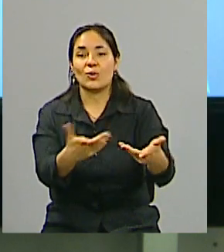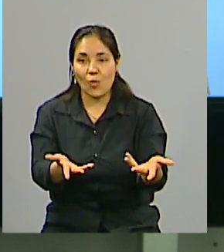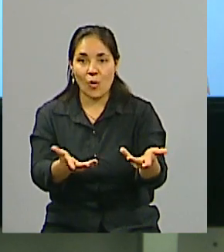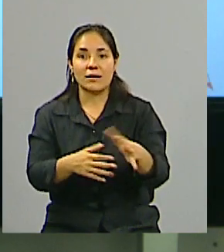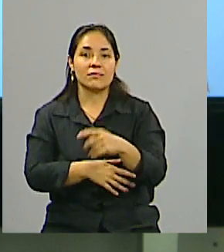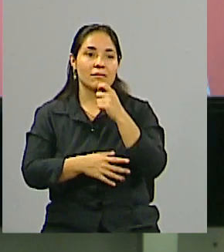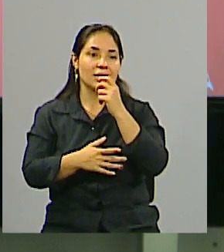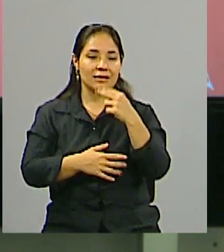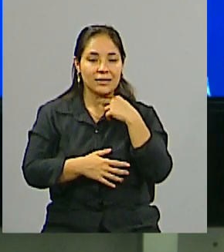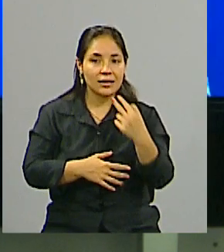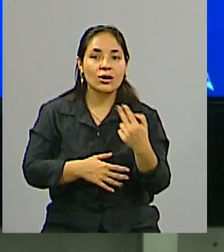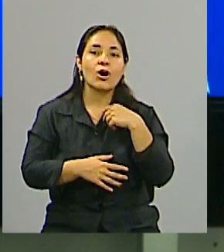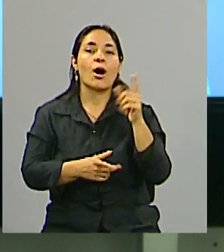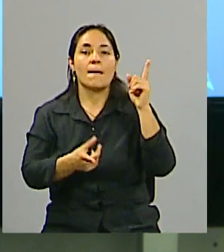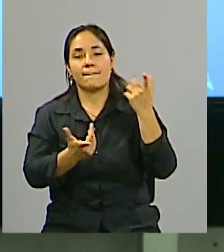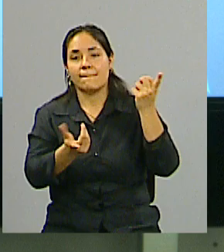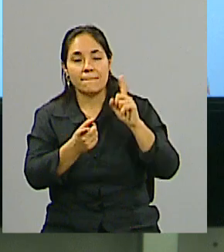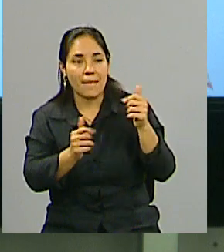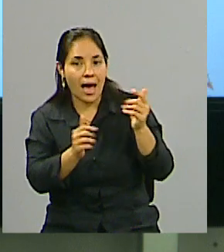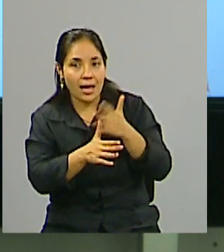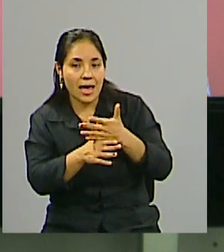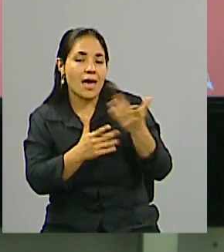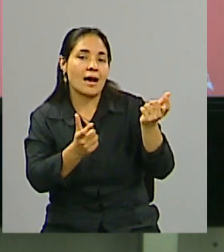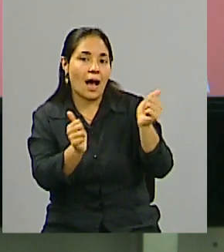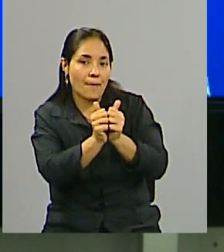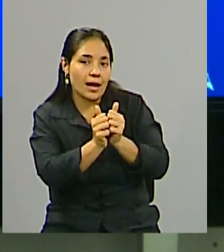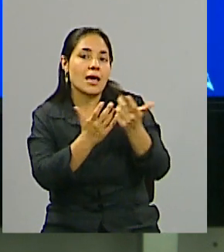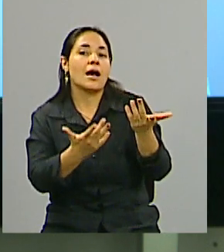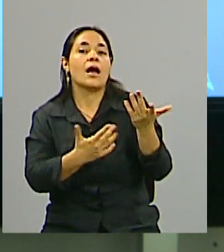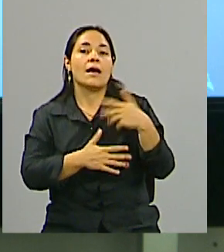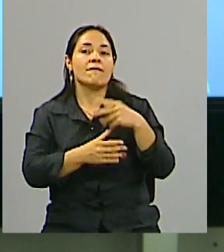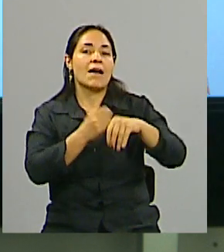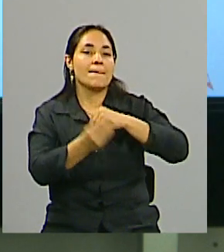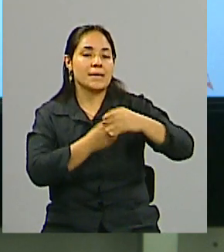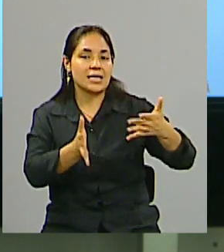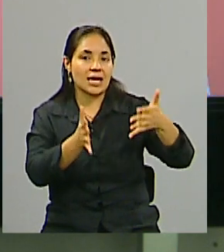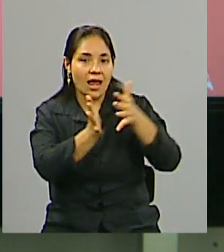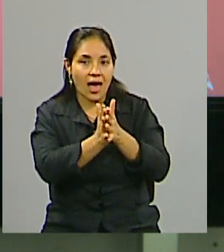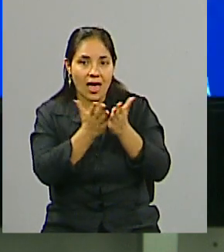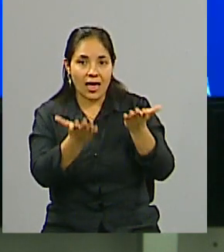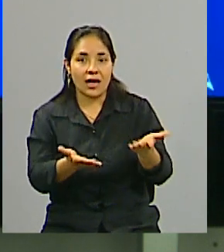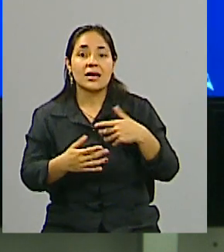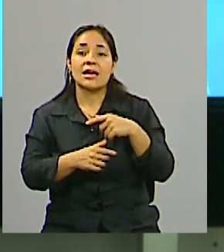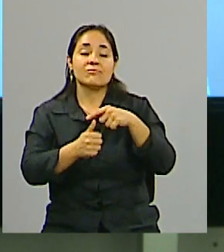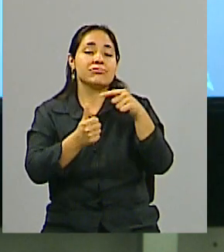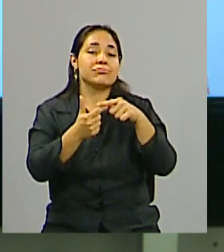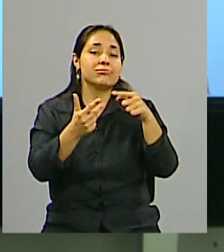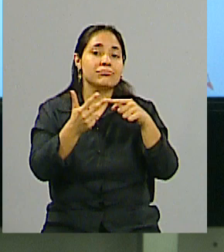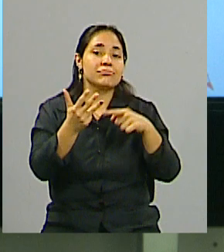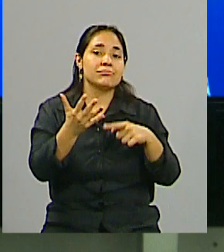nuestros hijos, a nuestras parejas, a nuestro núcleo familiar. Creo que todos esos componentes